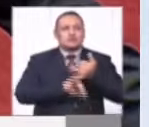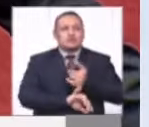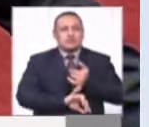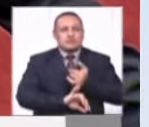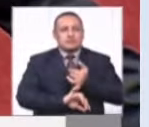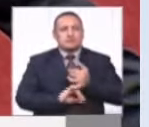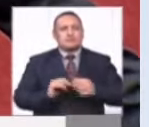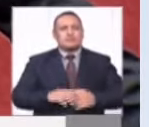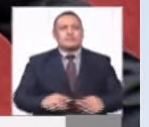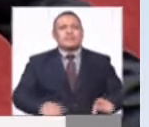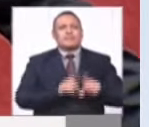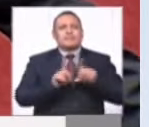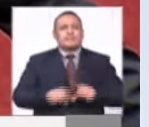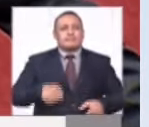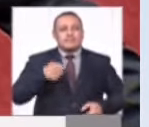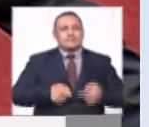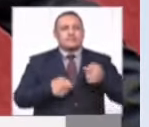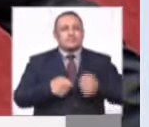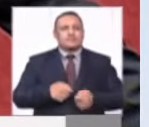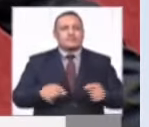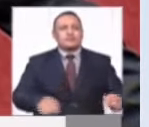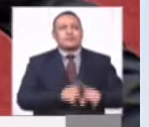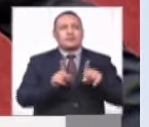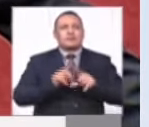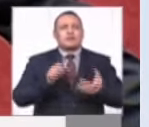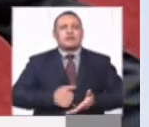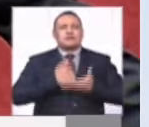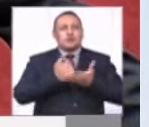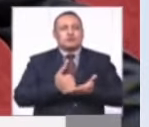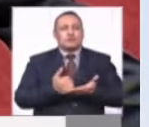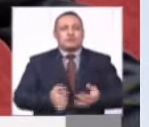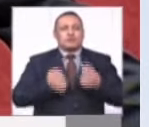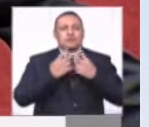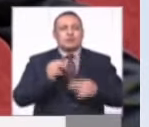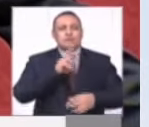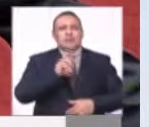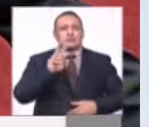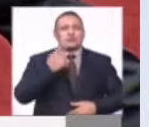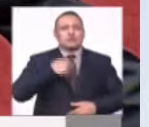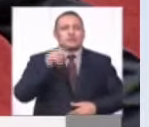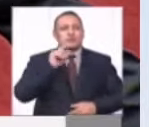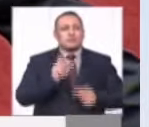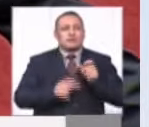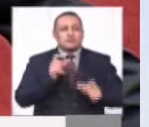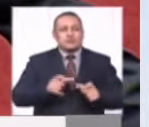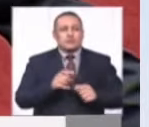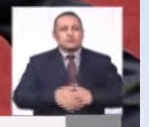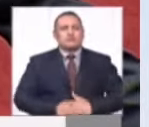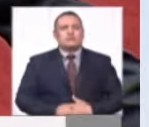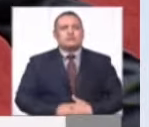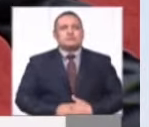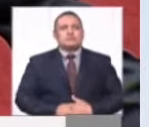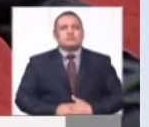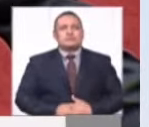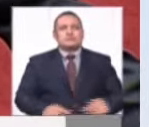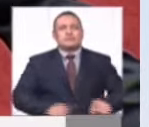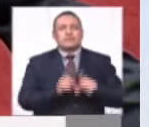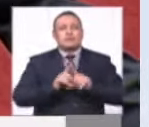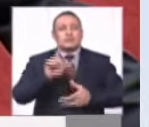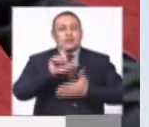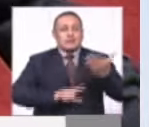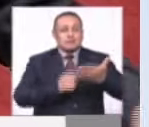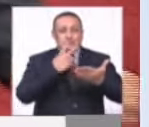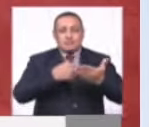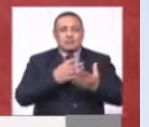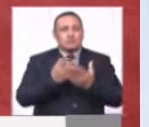soles en inversión, y esto ha beneficiado a 22 millones de personas. La lista es